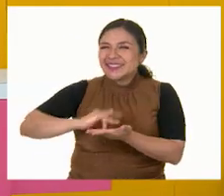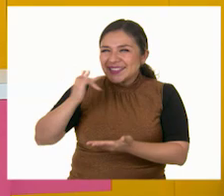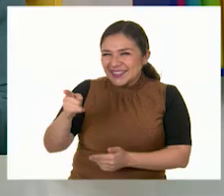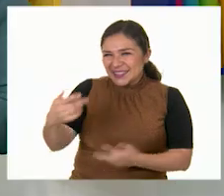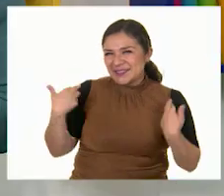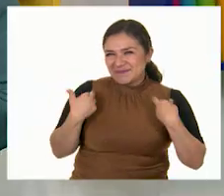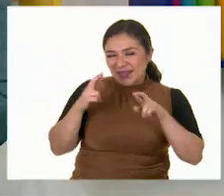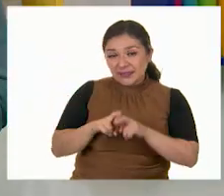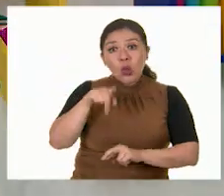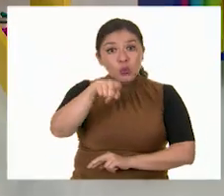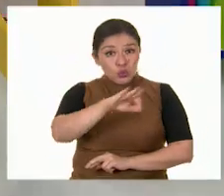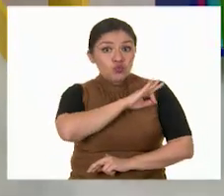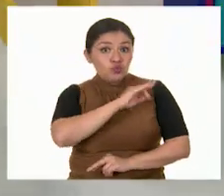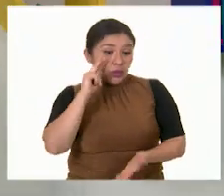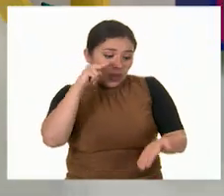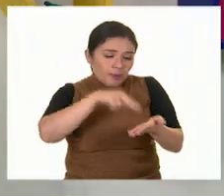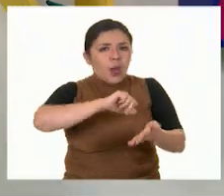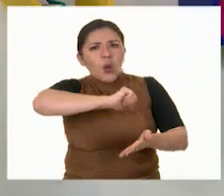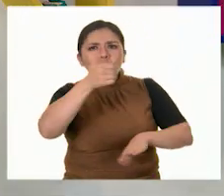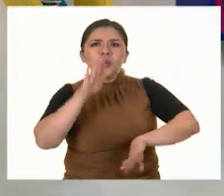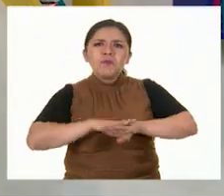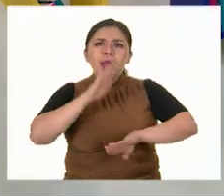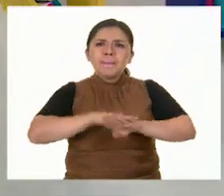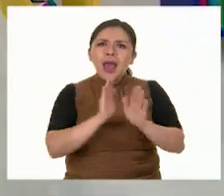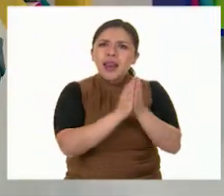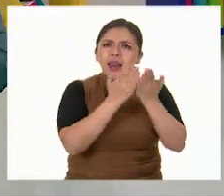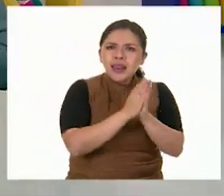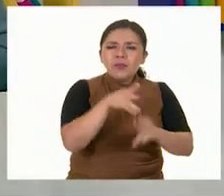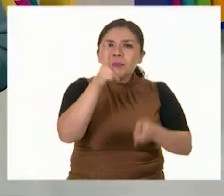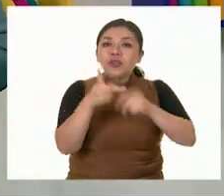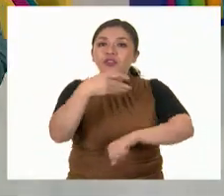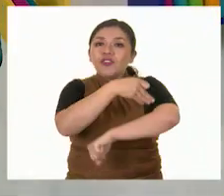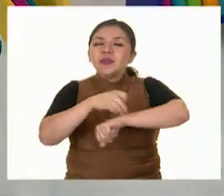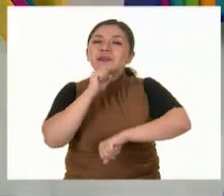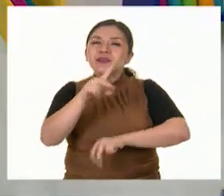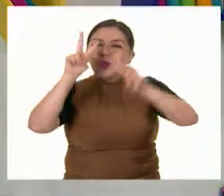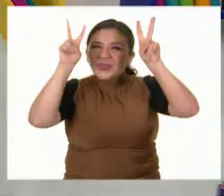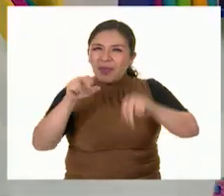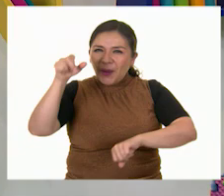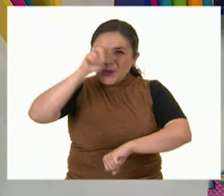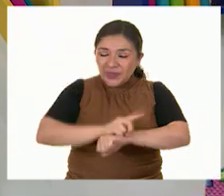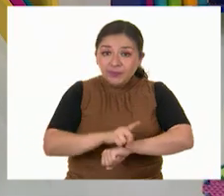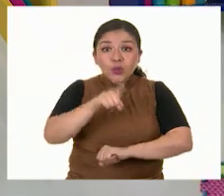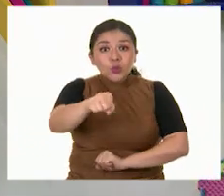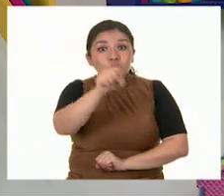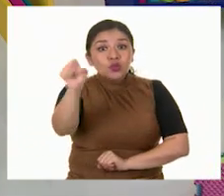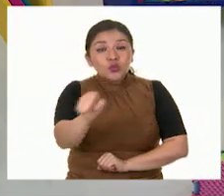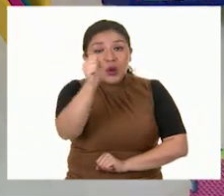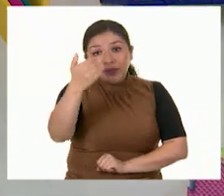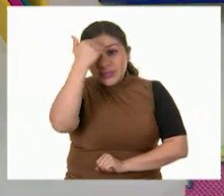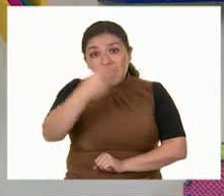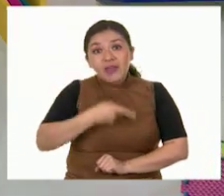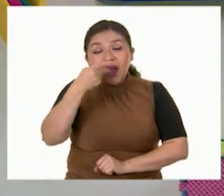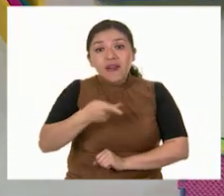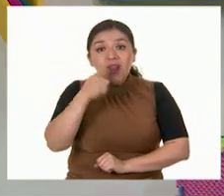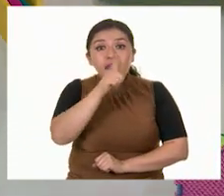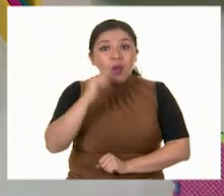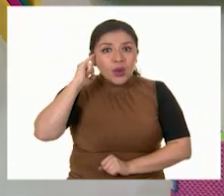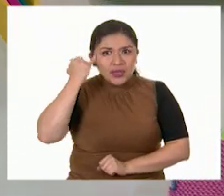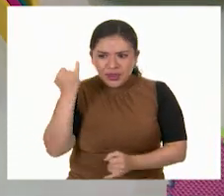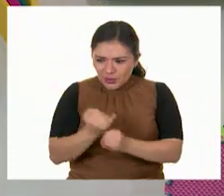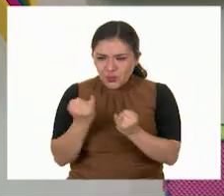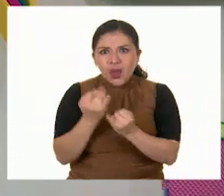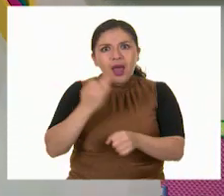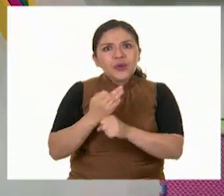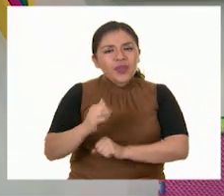gracias, Yesenia. Si te es posible, consulta otros libros y comenta el tema de hoy con tu familia. Si tienes la fortuna de hablar una lengua indígena, aprovecha también